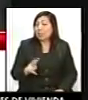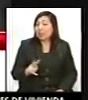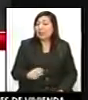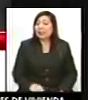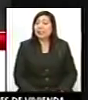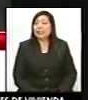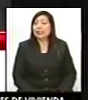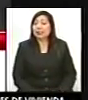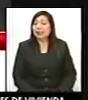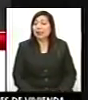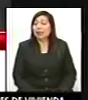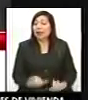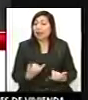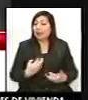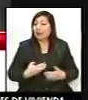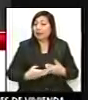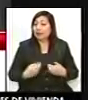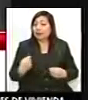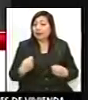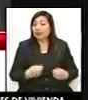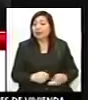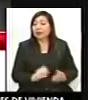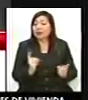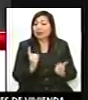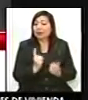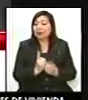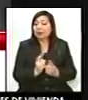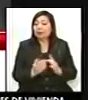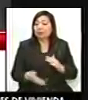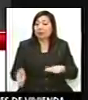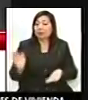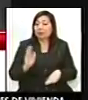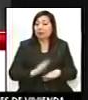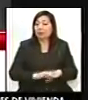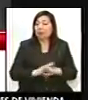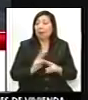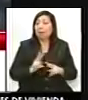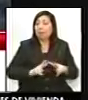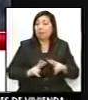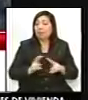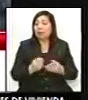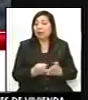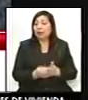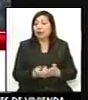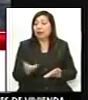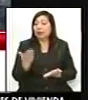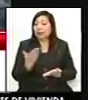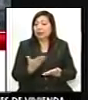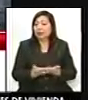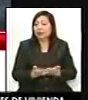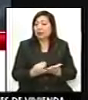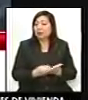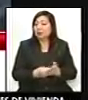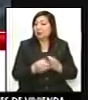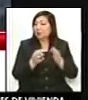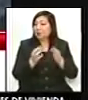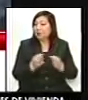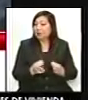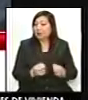adjudicación en este proceso de inversión se encontró por encima del valor del mercado. Y al tratarse de precios